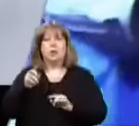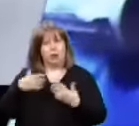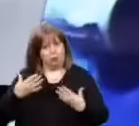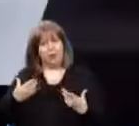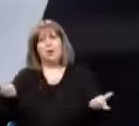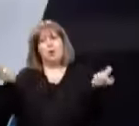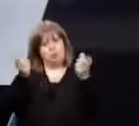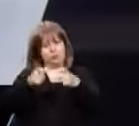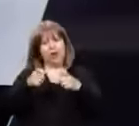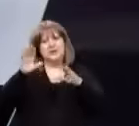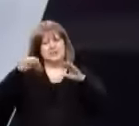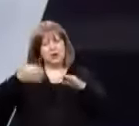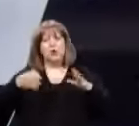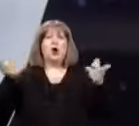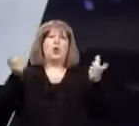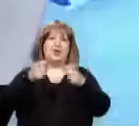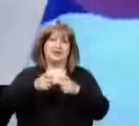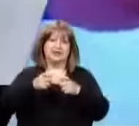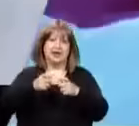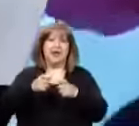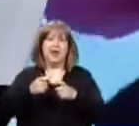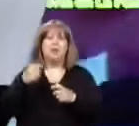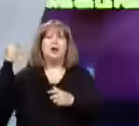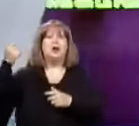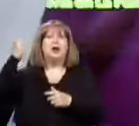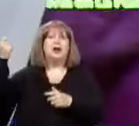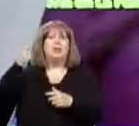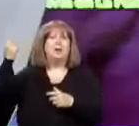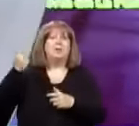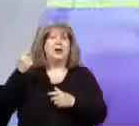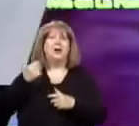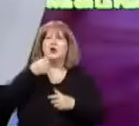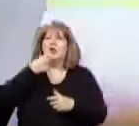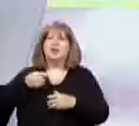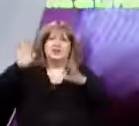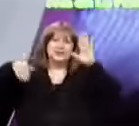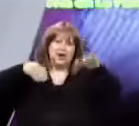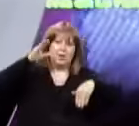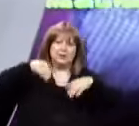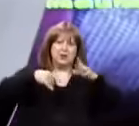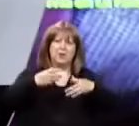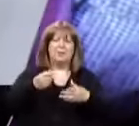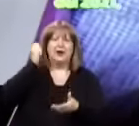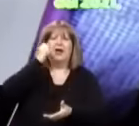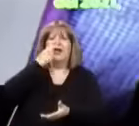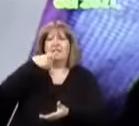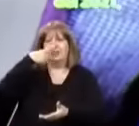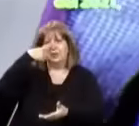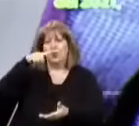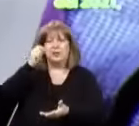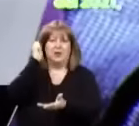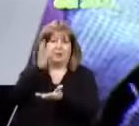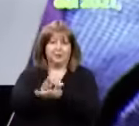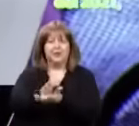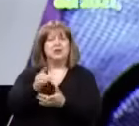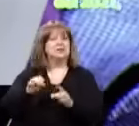conocemos normalmente, ¿no? Claro. Pero en realidad en La Pampa tienen esa metodología, pero más allá de eso, hoy se conoció finalmente